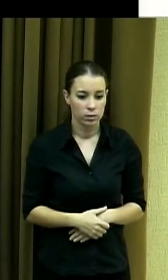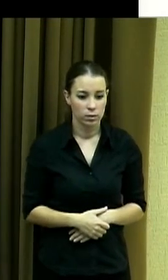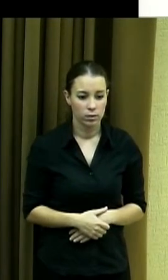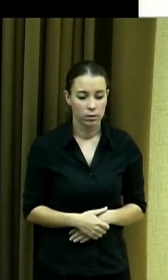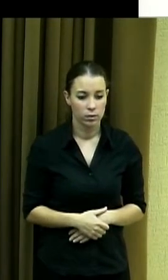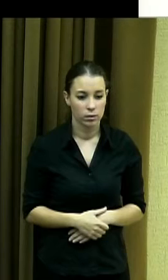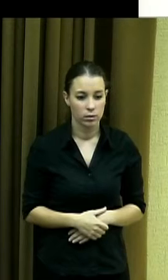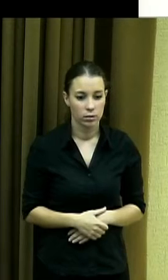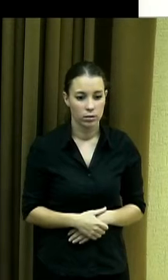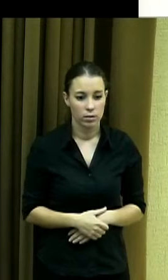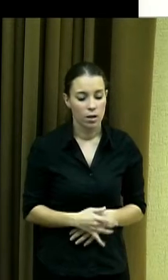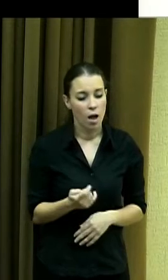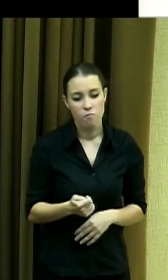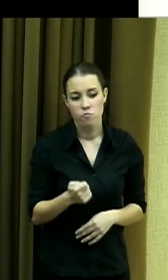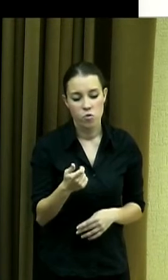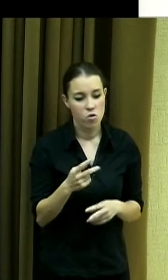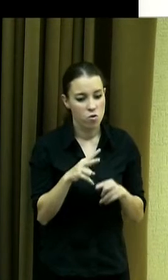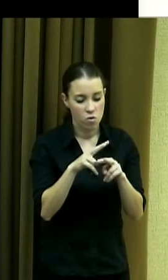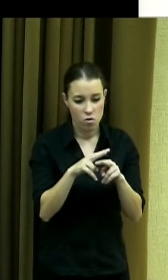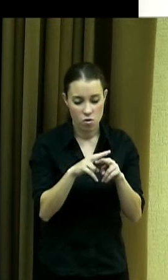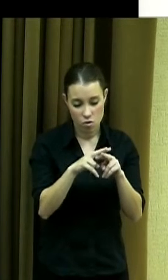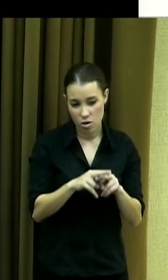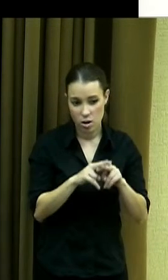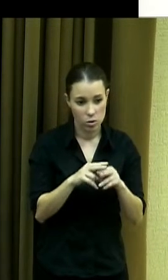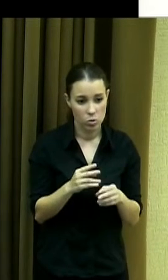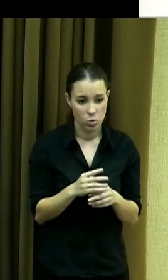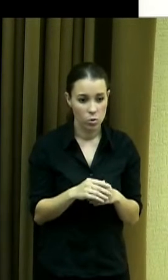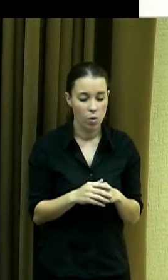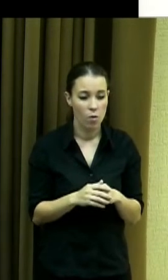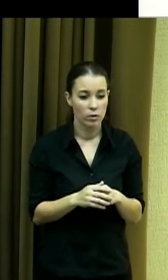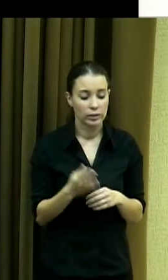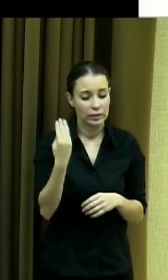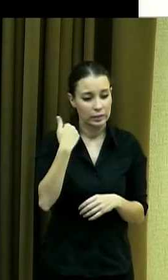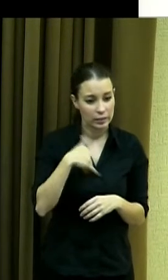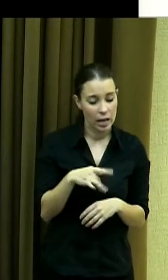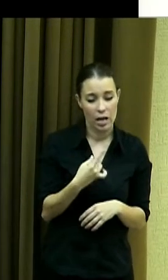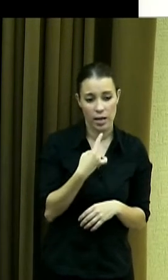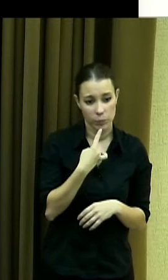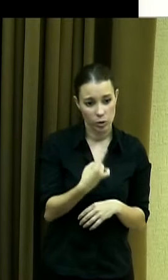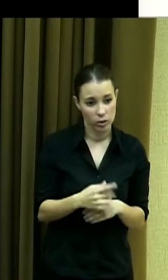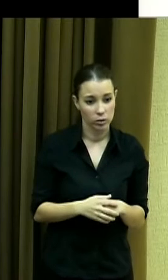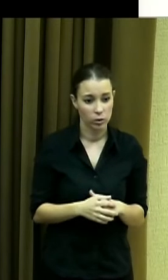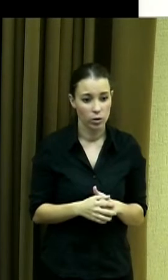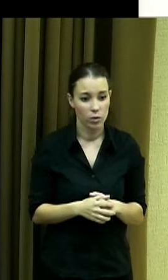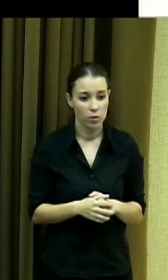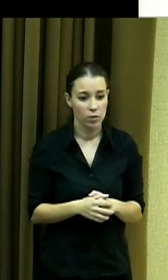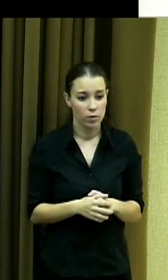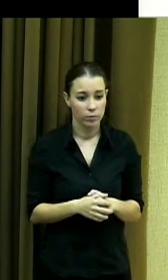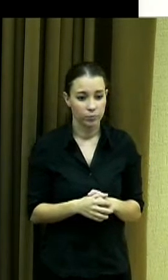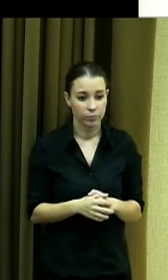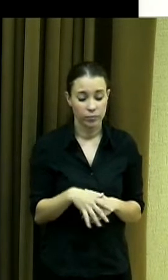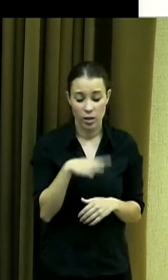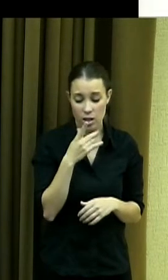Hay escasos estudios, como también se ha señalado, pero hay las tendencias, como nos acaba de decir la